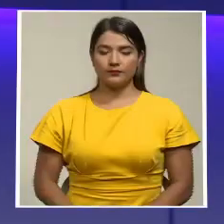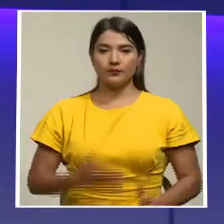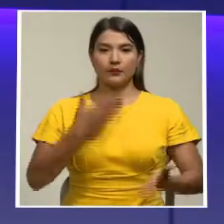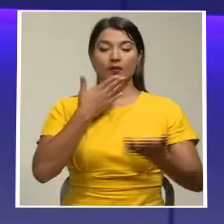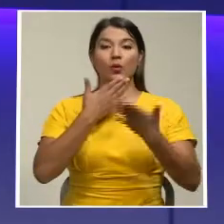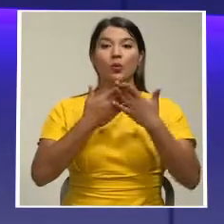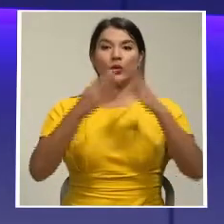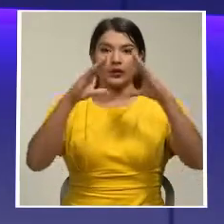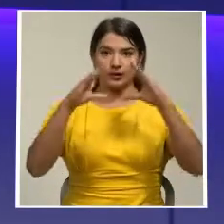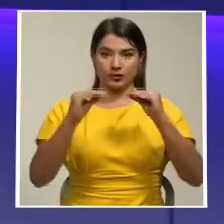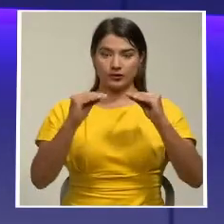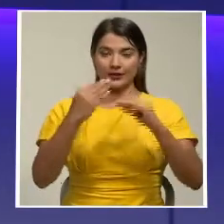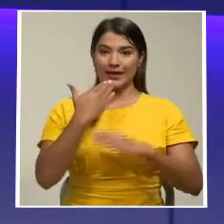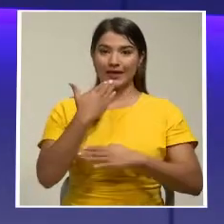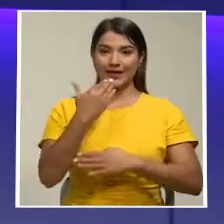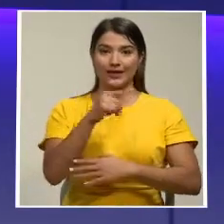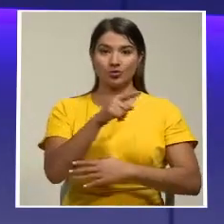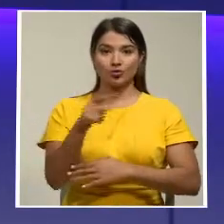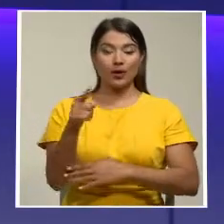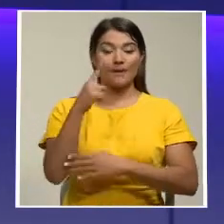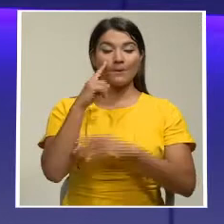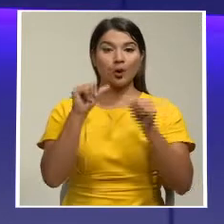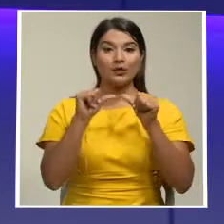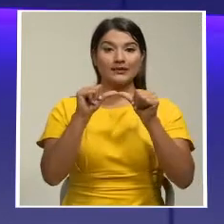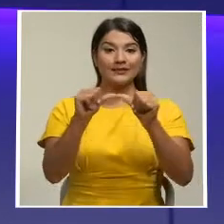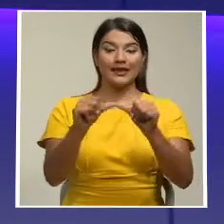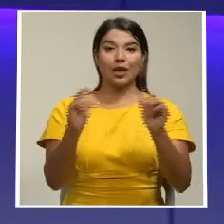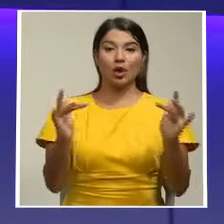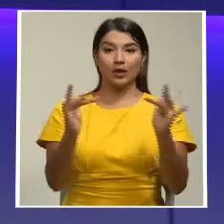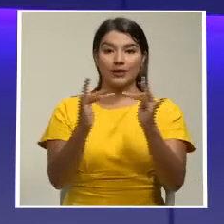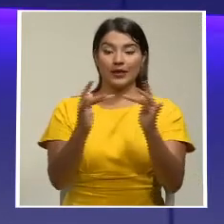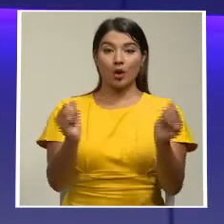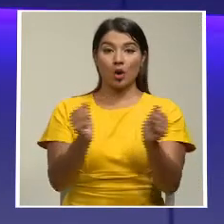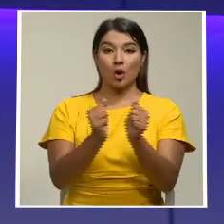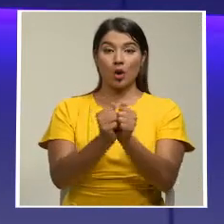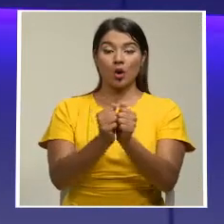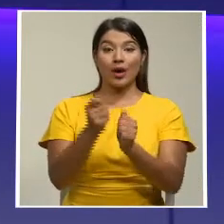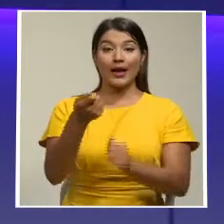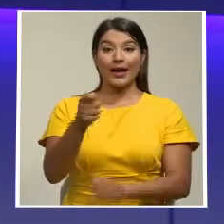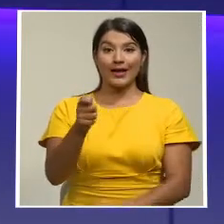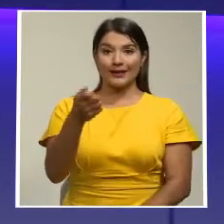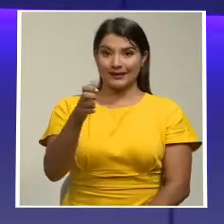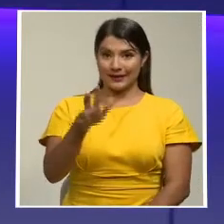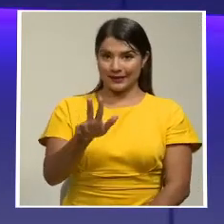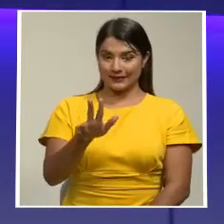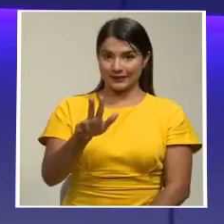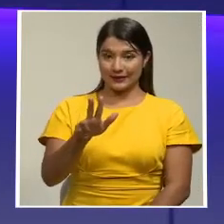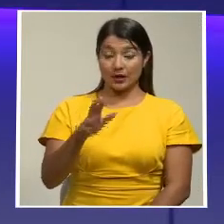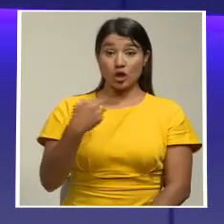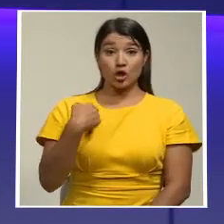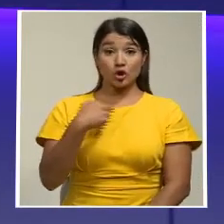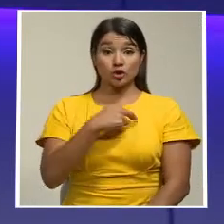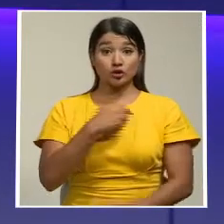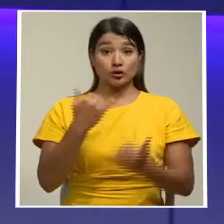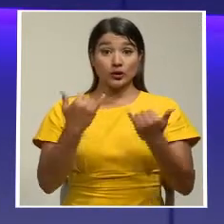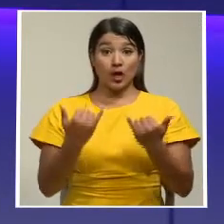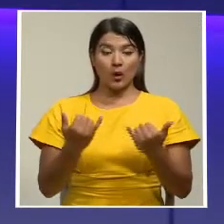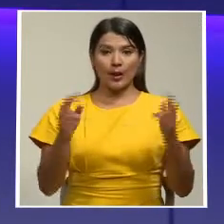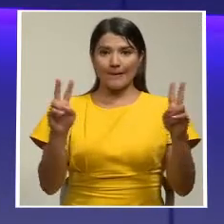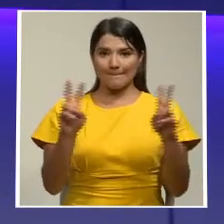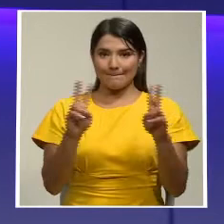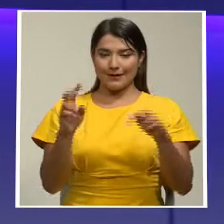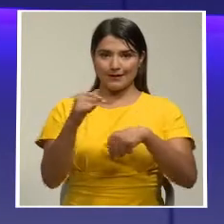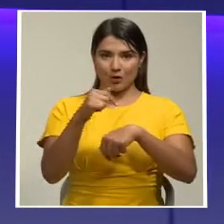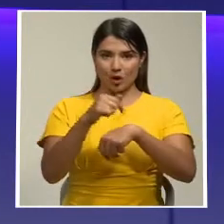Buenas noches, gracias por continuar conectados a la señal de Canal 13. Estamos en vivo